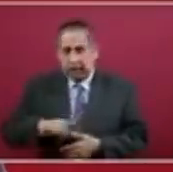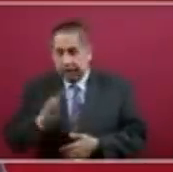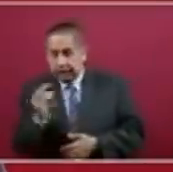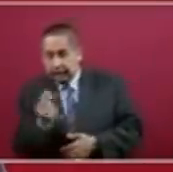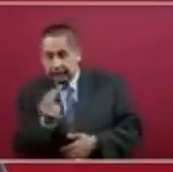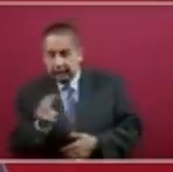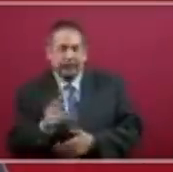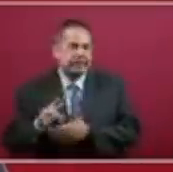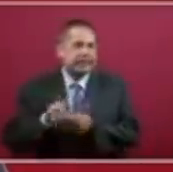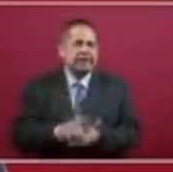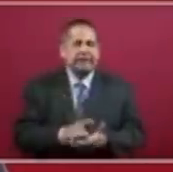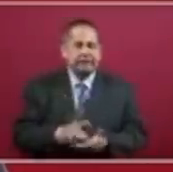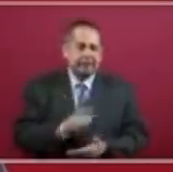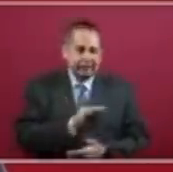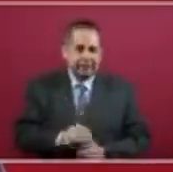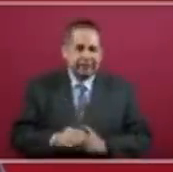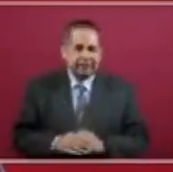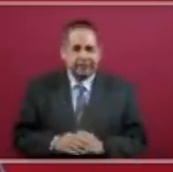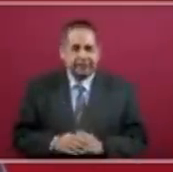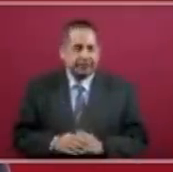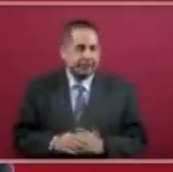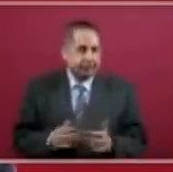necesidad, si